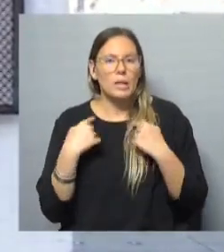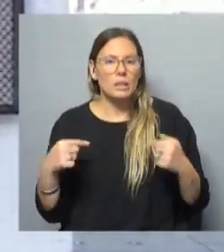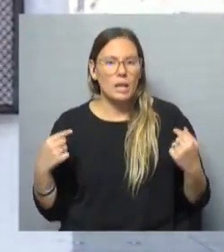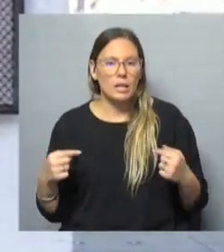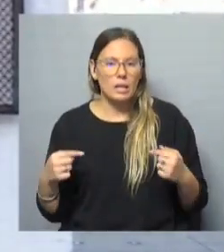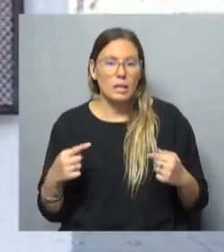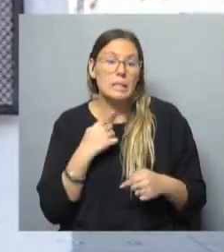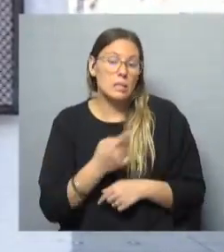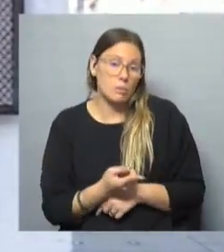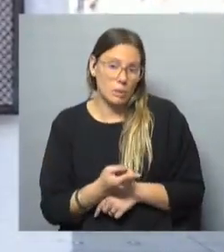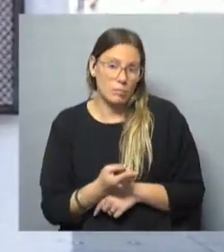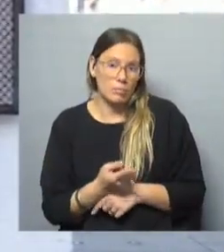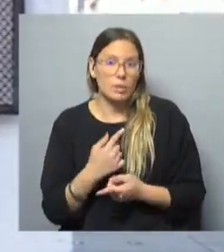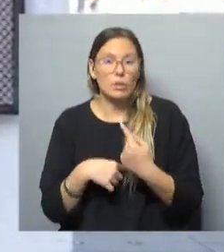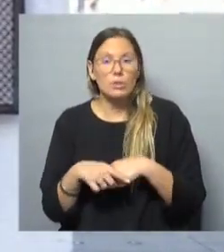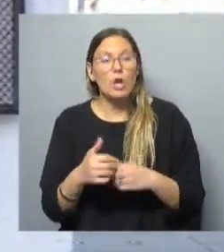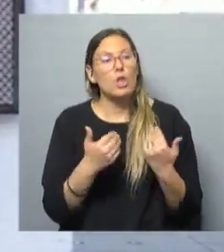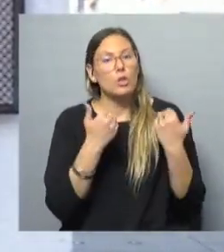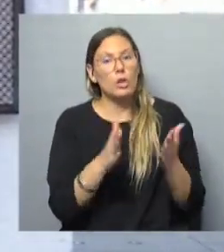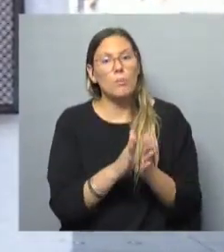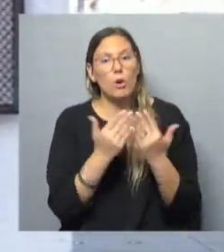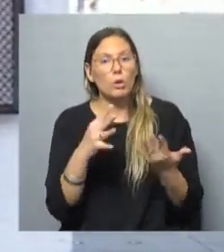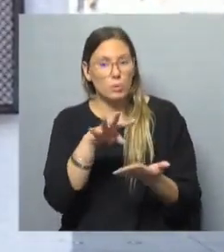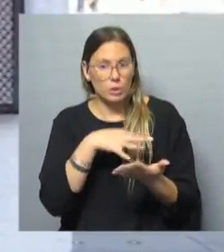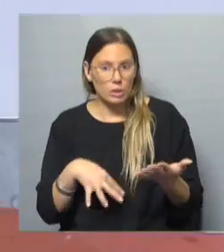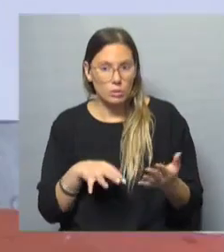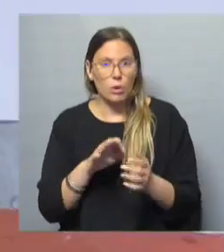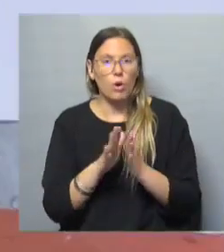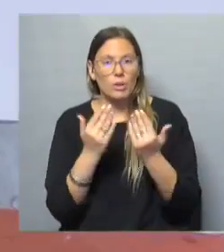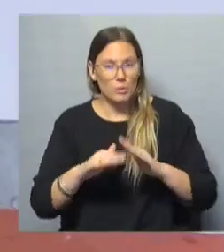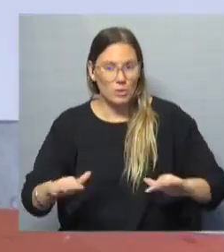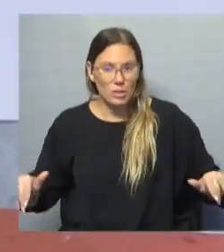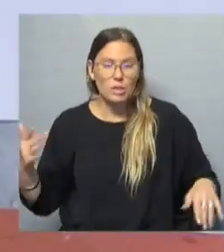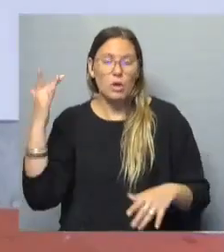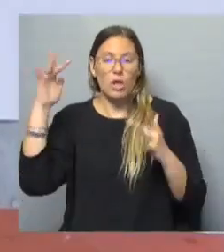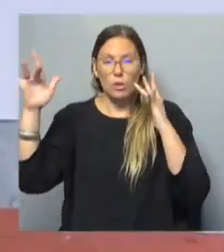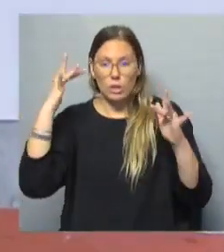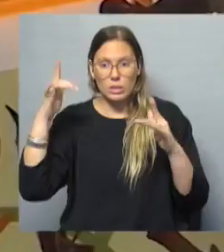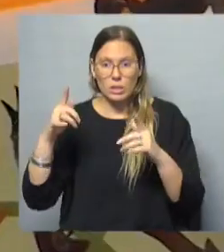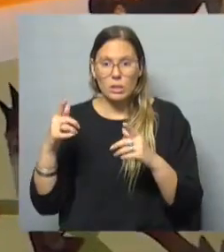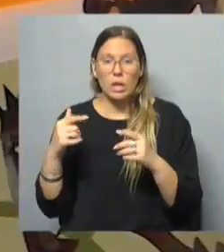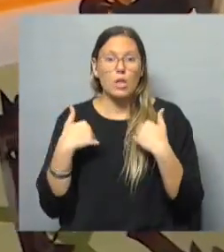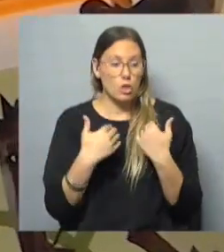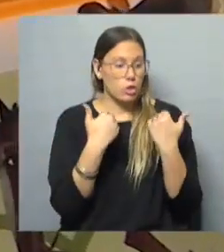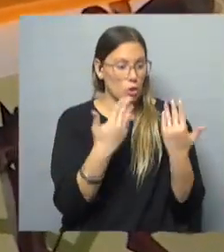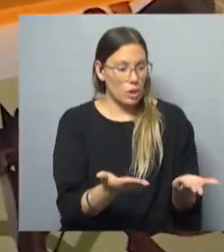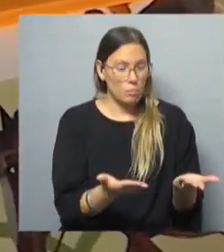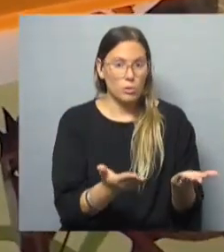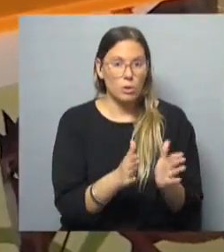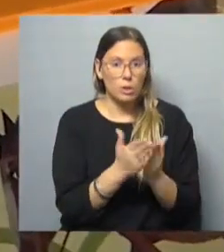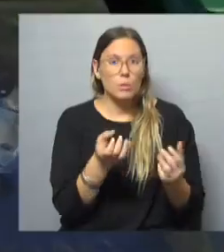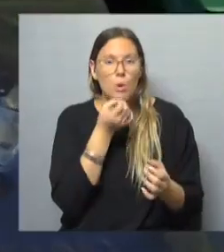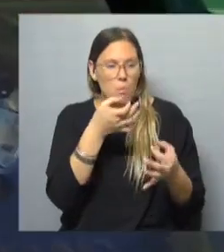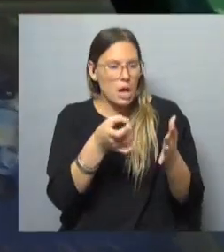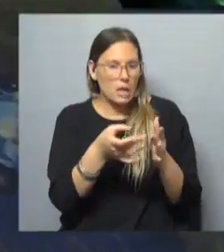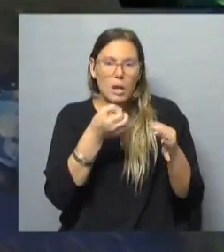efectivamente se vayan a utilizar allí. Entonces tratamos de donar o libros de texto o libros infantiles y juveniles. Los libros que nosotros donamos están todos en buen